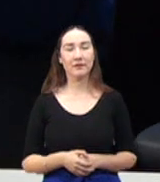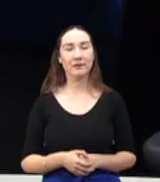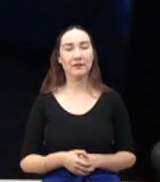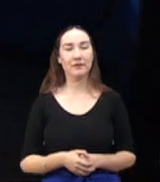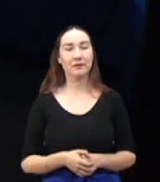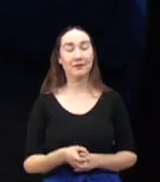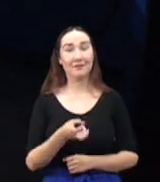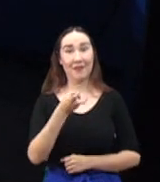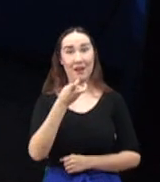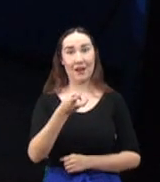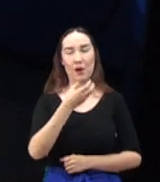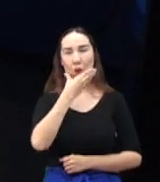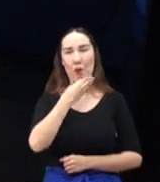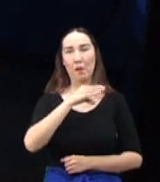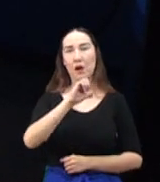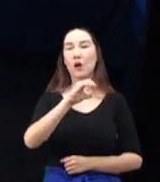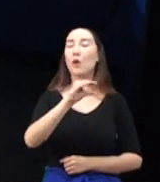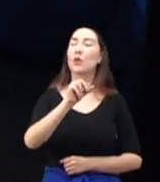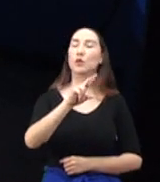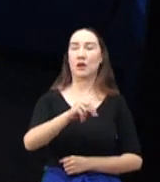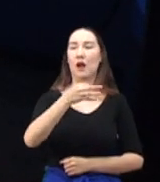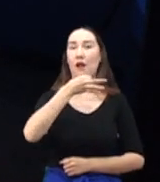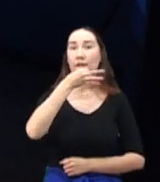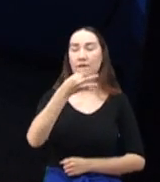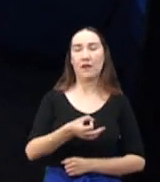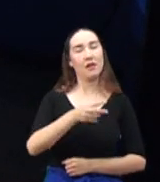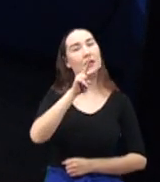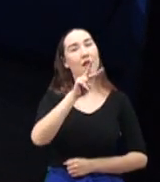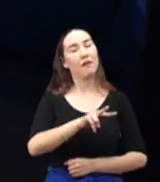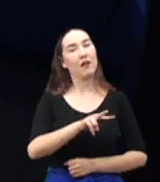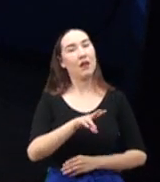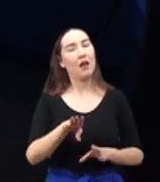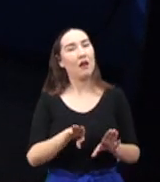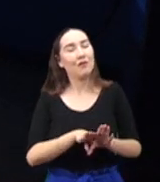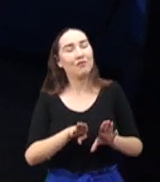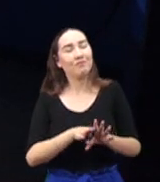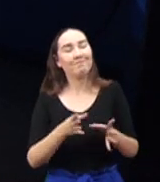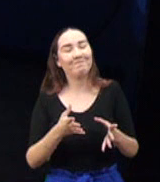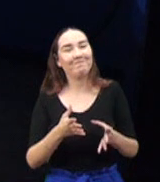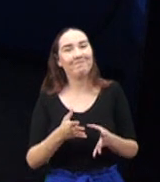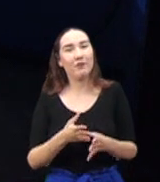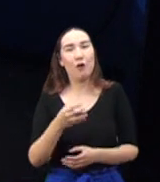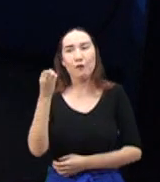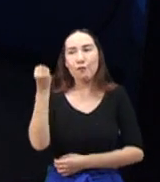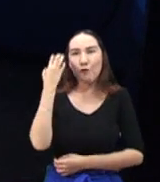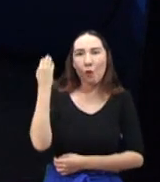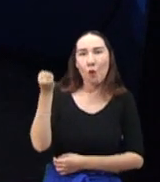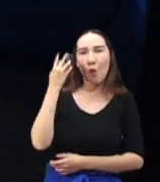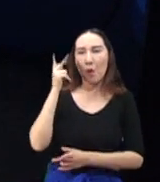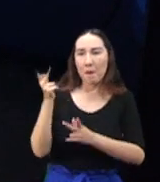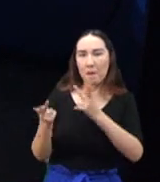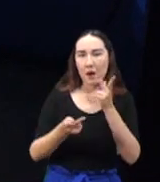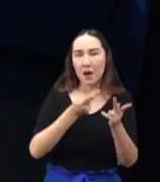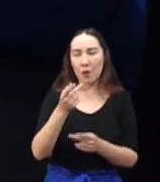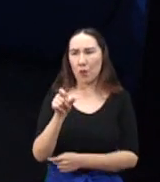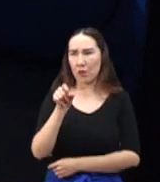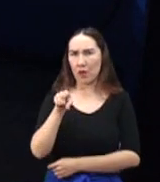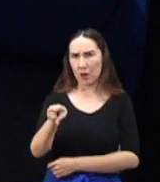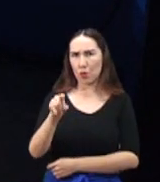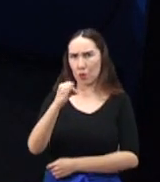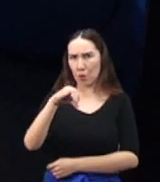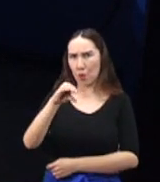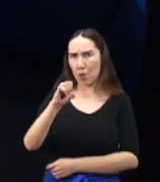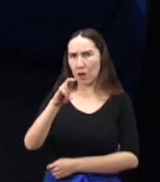Es lo que dice Oscar Vera Fabregat. Bueno, ciertamente se llevaron a cabo foros de consulta. A ti te tocó ir, José Luis Juárez,